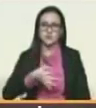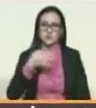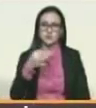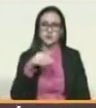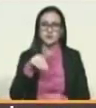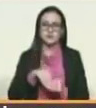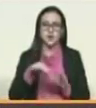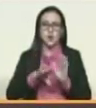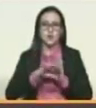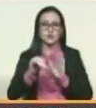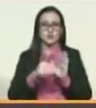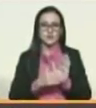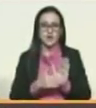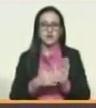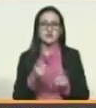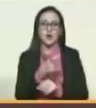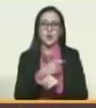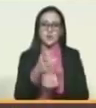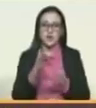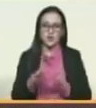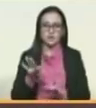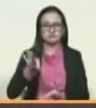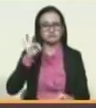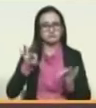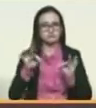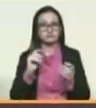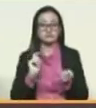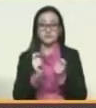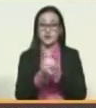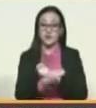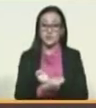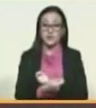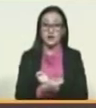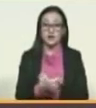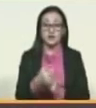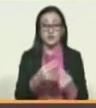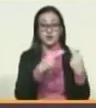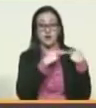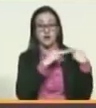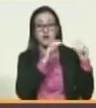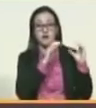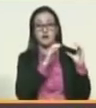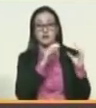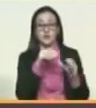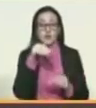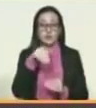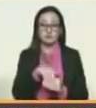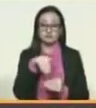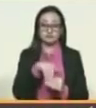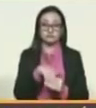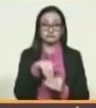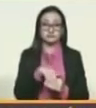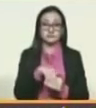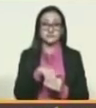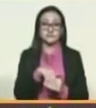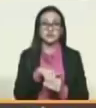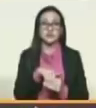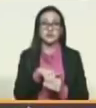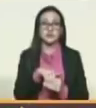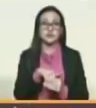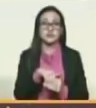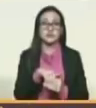de la constituyente, elección de los gobernadores, donde hemos renovado los cargos de elección popular para descomprimir